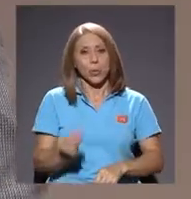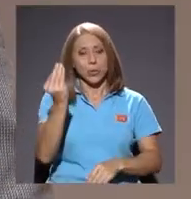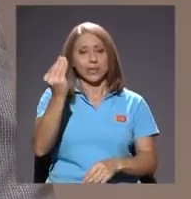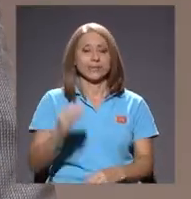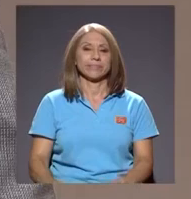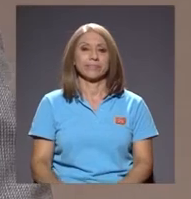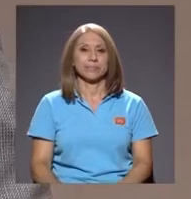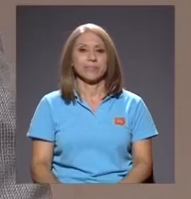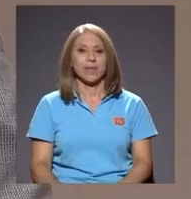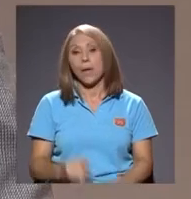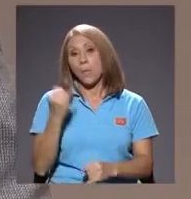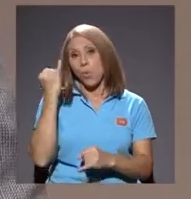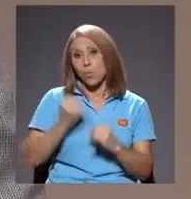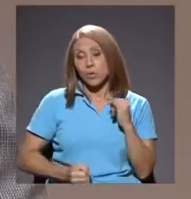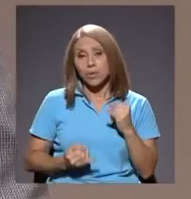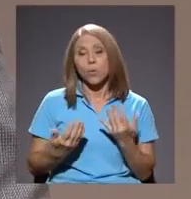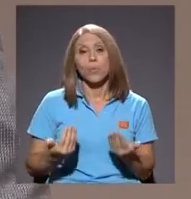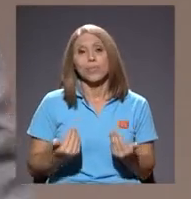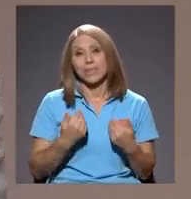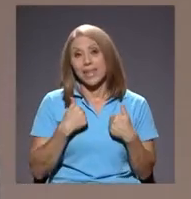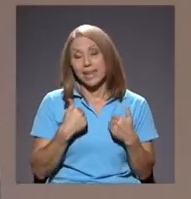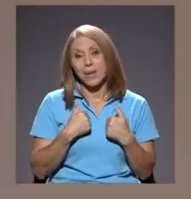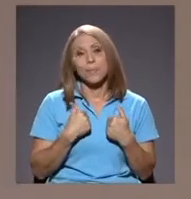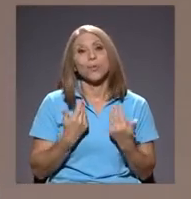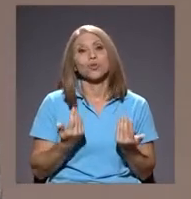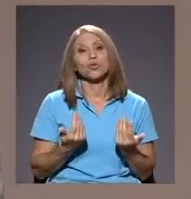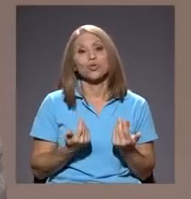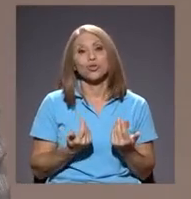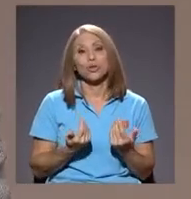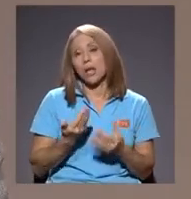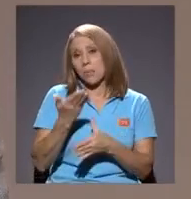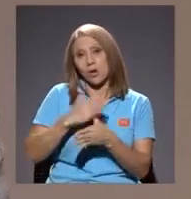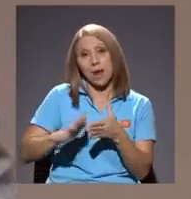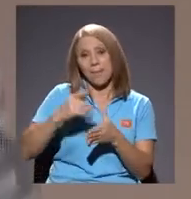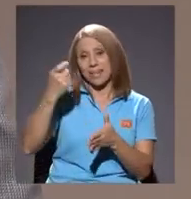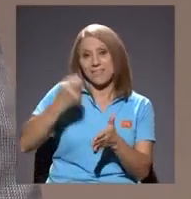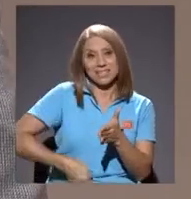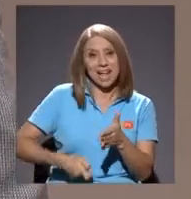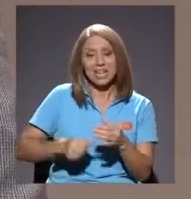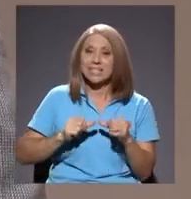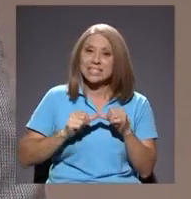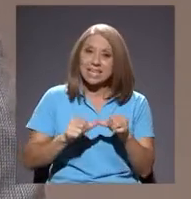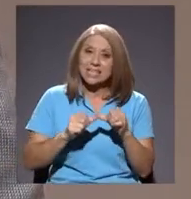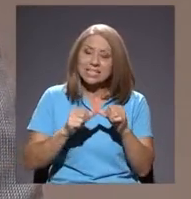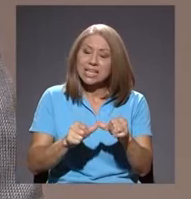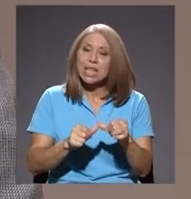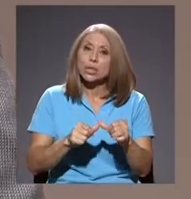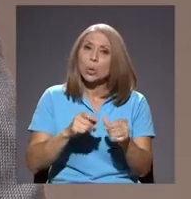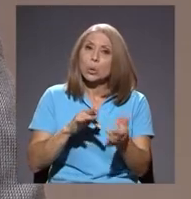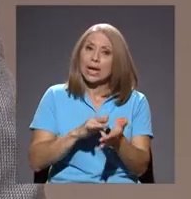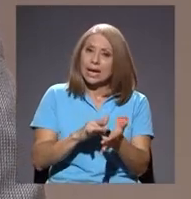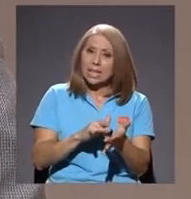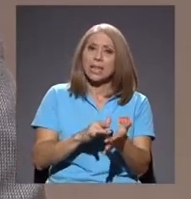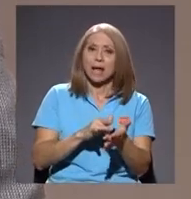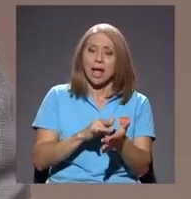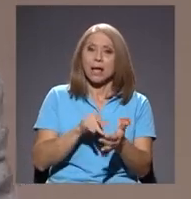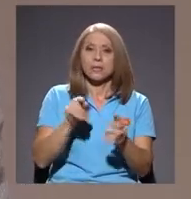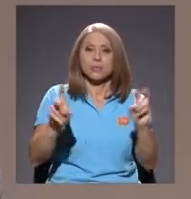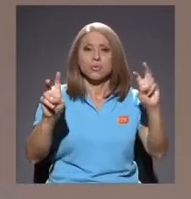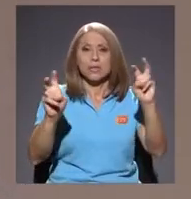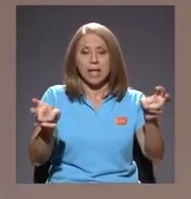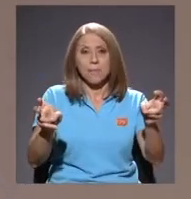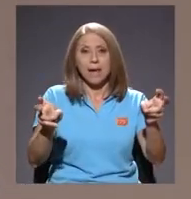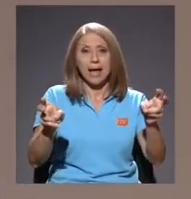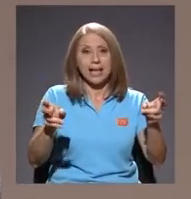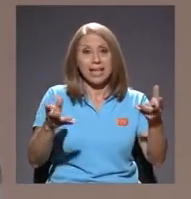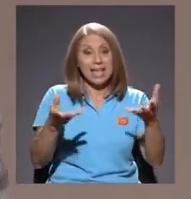por último tenemos este entonces la parte física sigue siendo crítica es un tema que no está